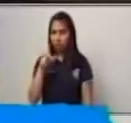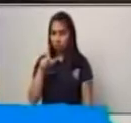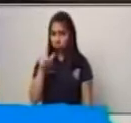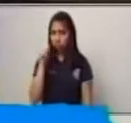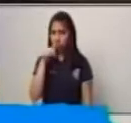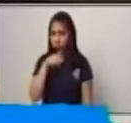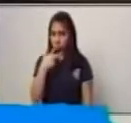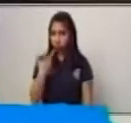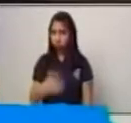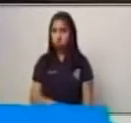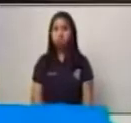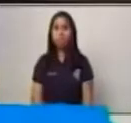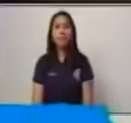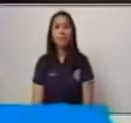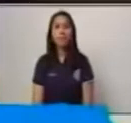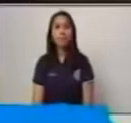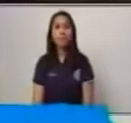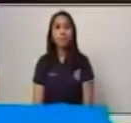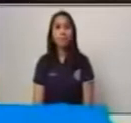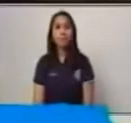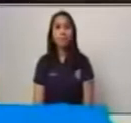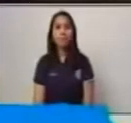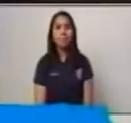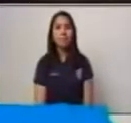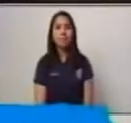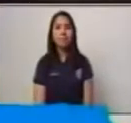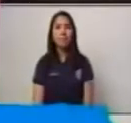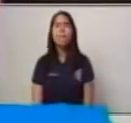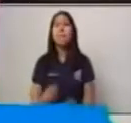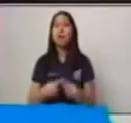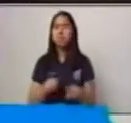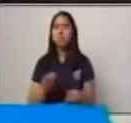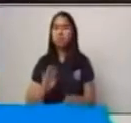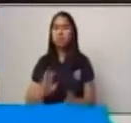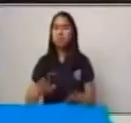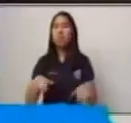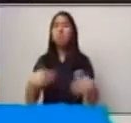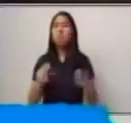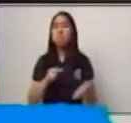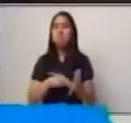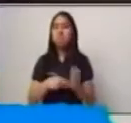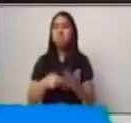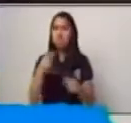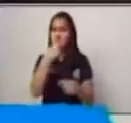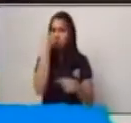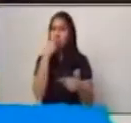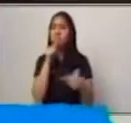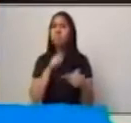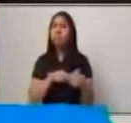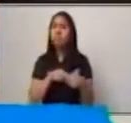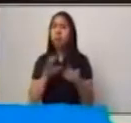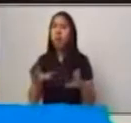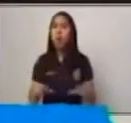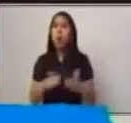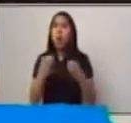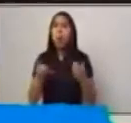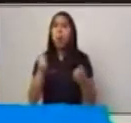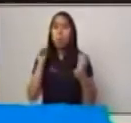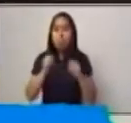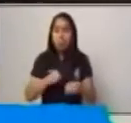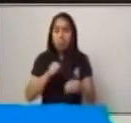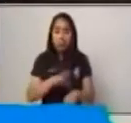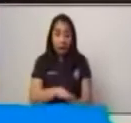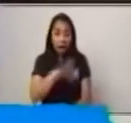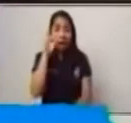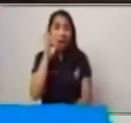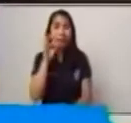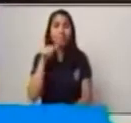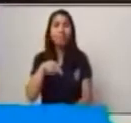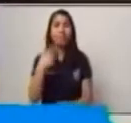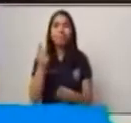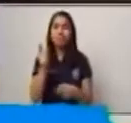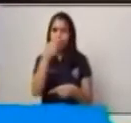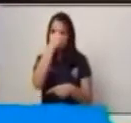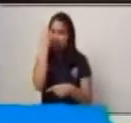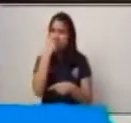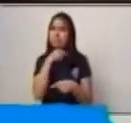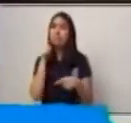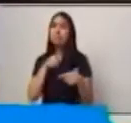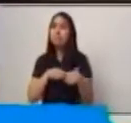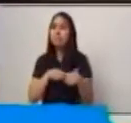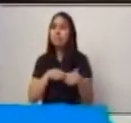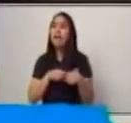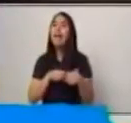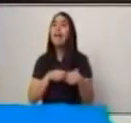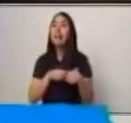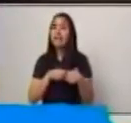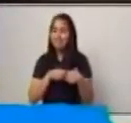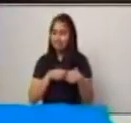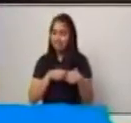sujeto? ¿Cómo podemos identificar el sujeto en una oración? Y también tenemos el predicado,